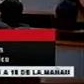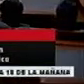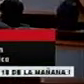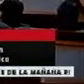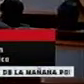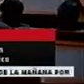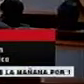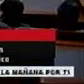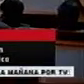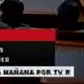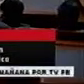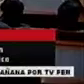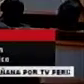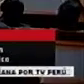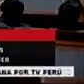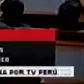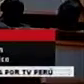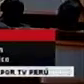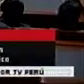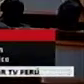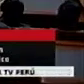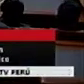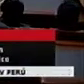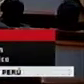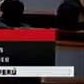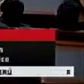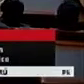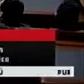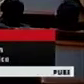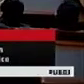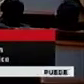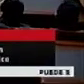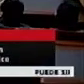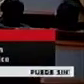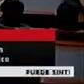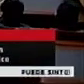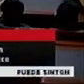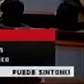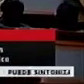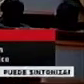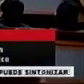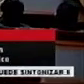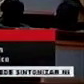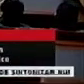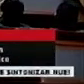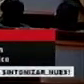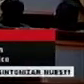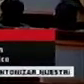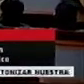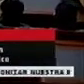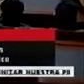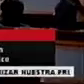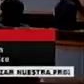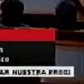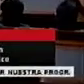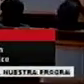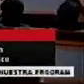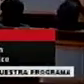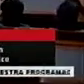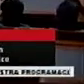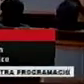tenemos entre nosotros la presencia del doctor honoris causa por la International University de